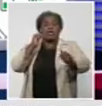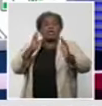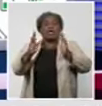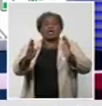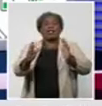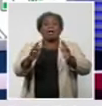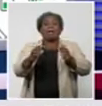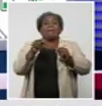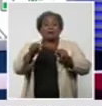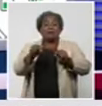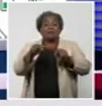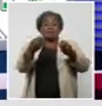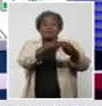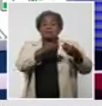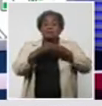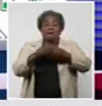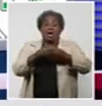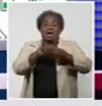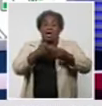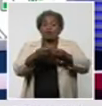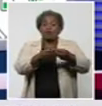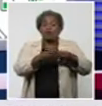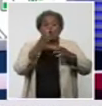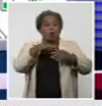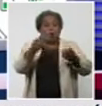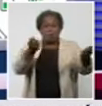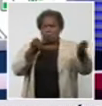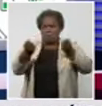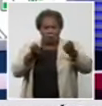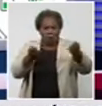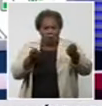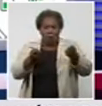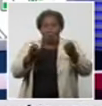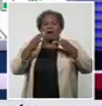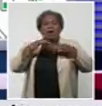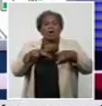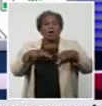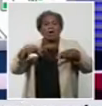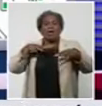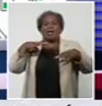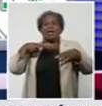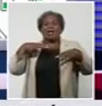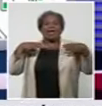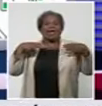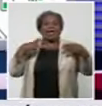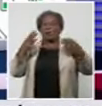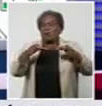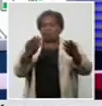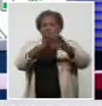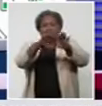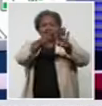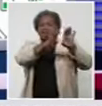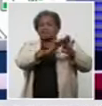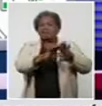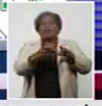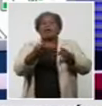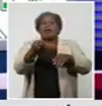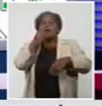la COVID-19, medidas de restricción, sin transporte público, los centros de esparcimiento por supuesto cerrados, los centros de la gastronomía